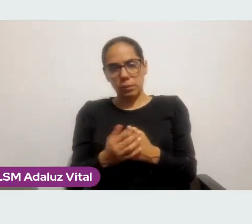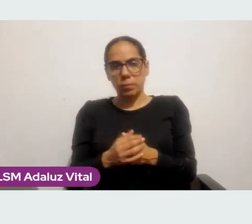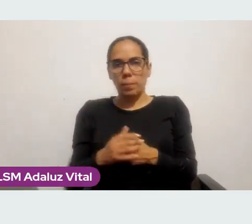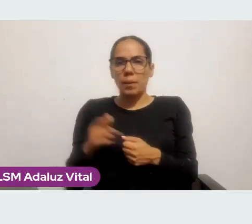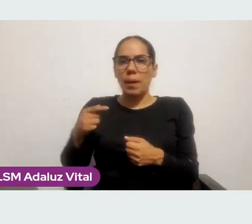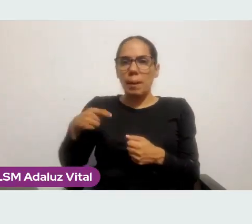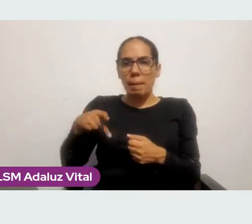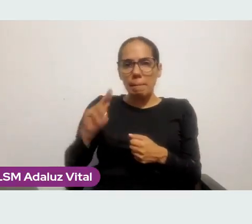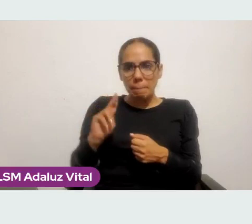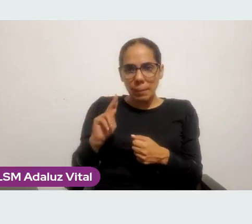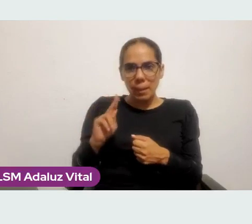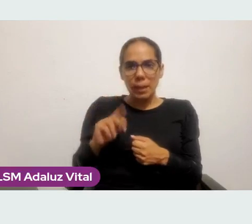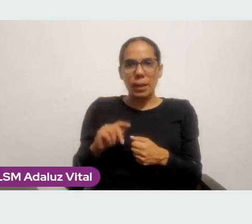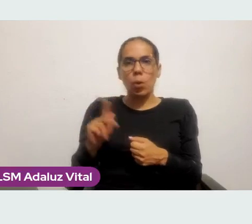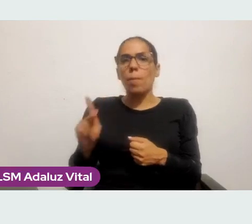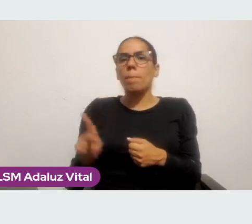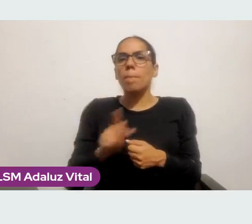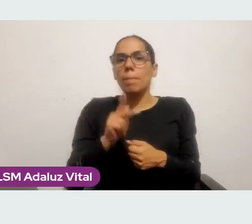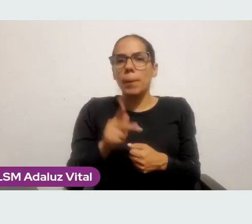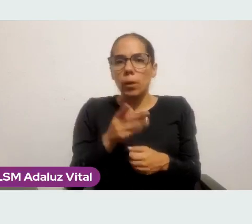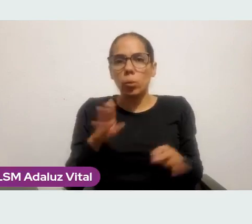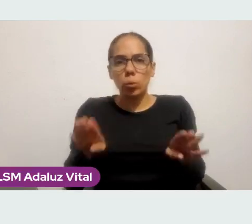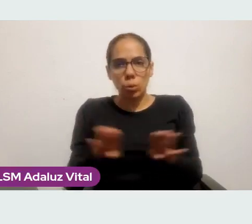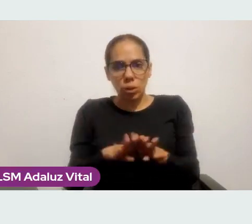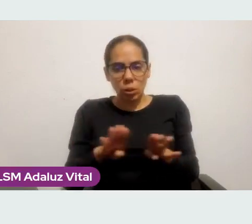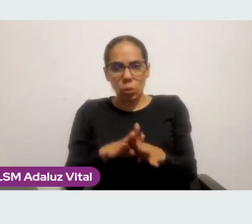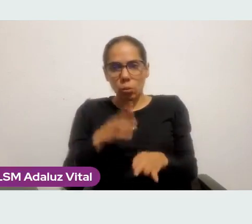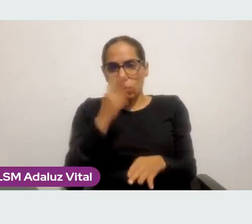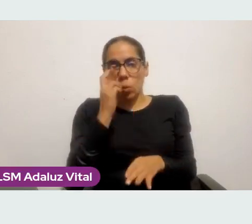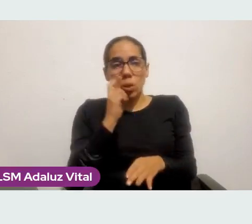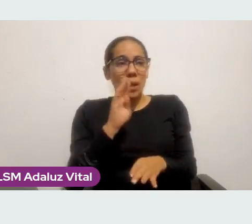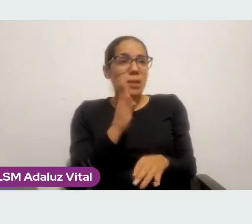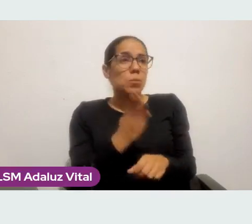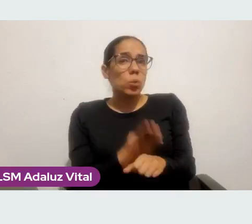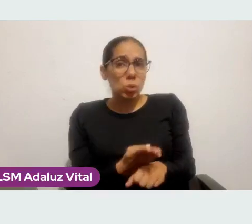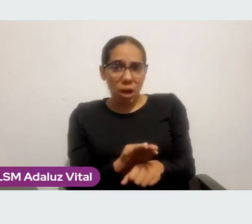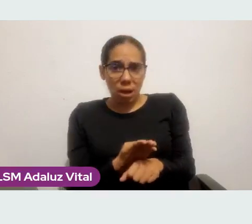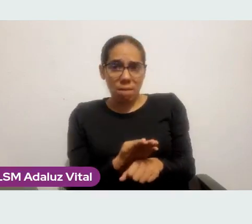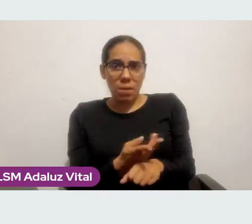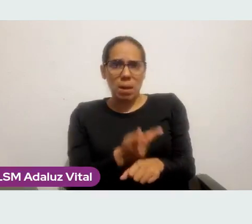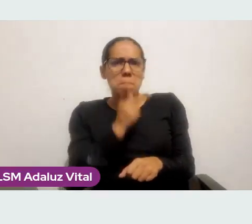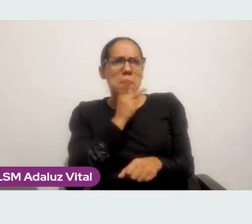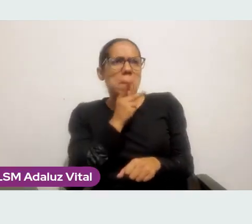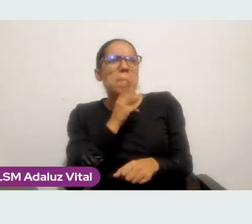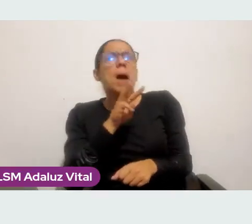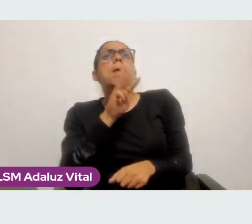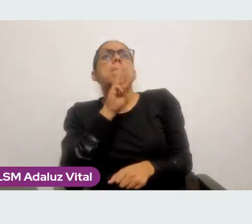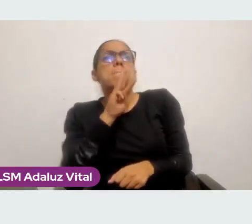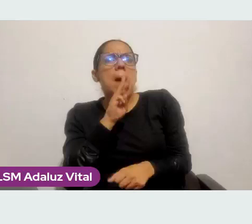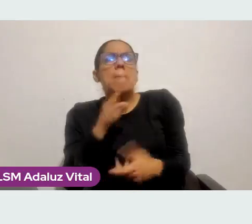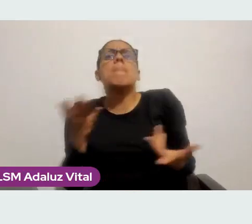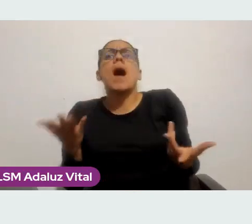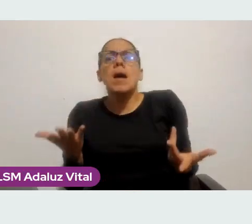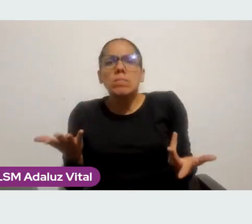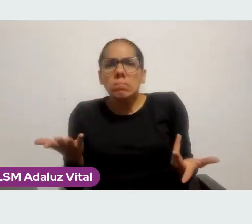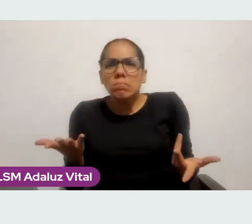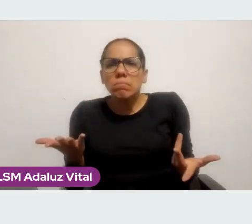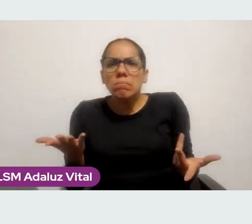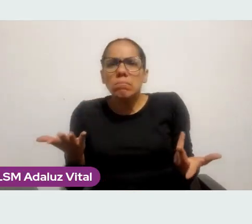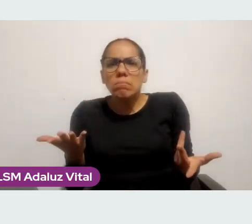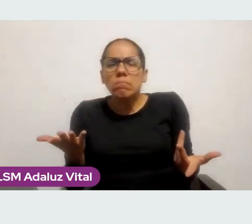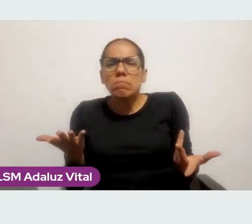esa parte de la responsabilidad de los padres? Pero bueno, regresando al tema de la salud